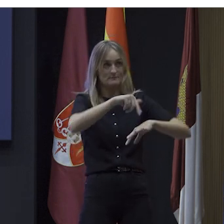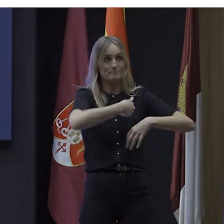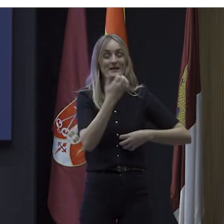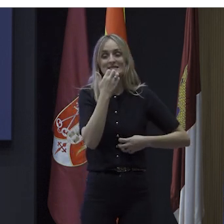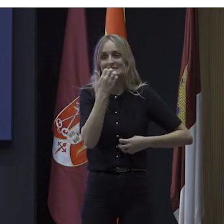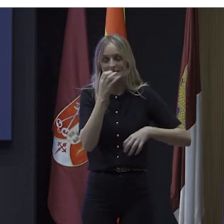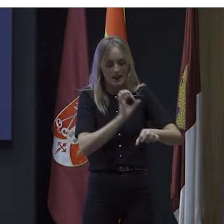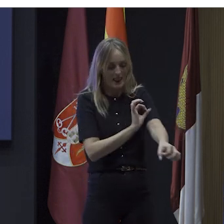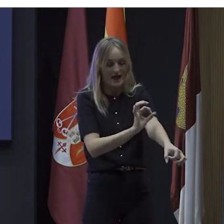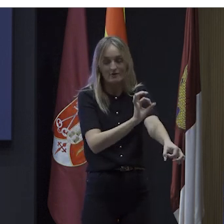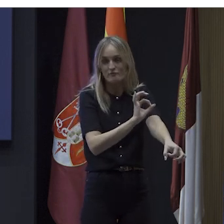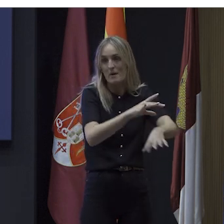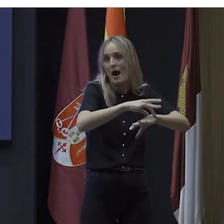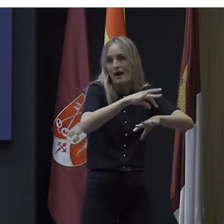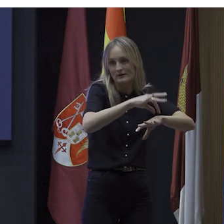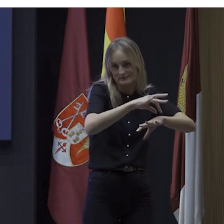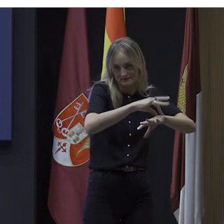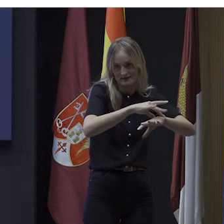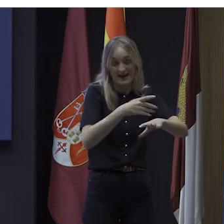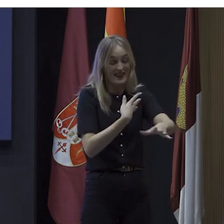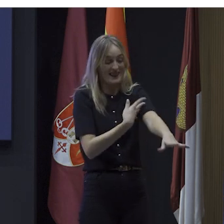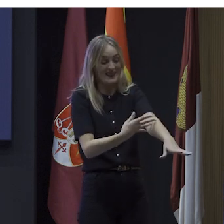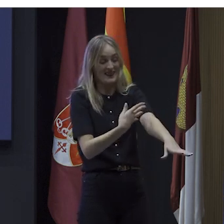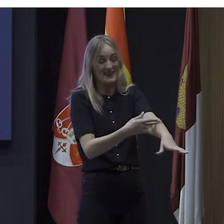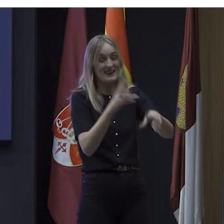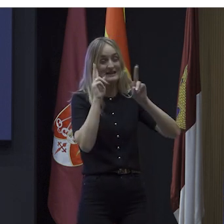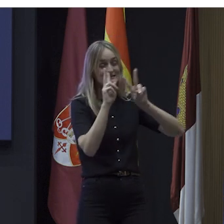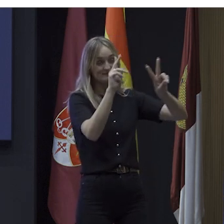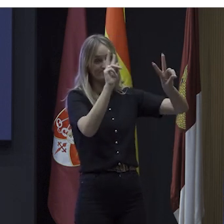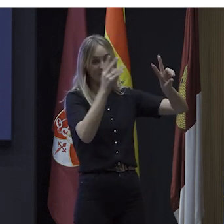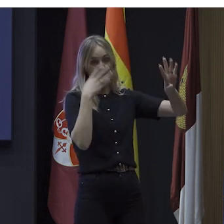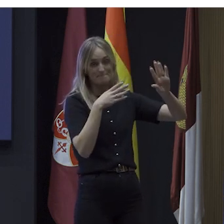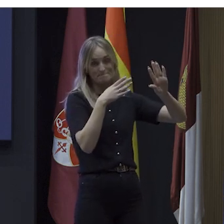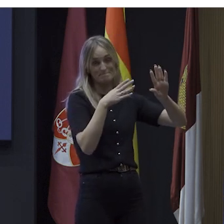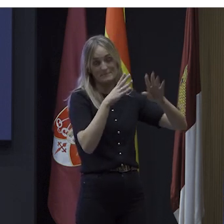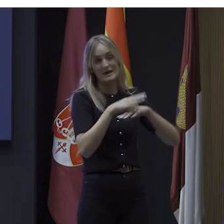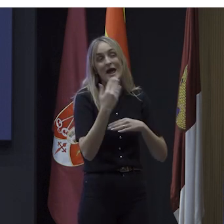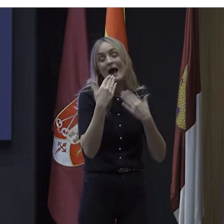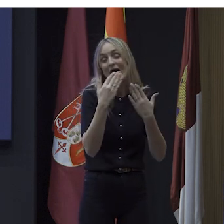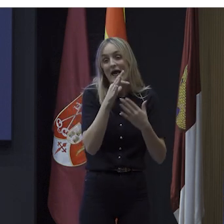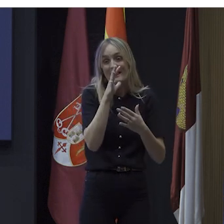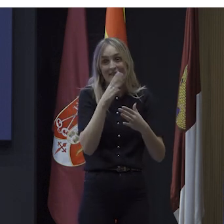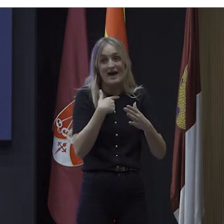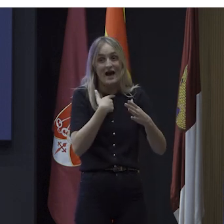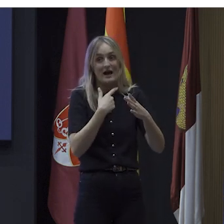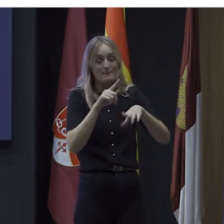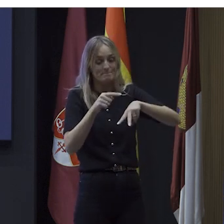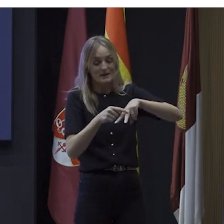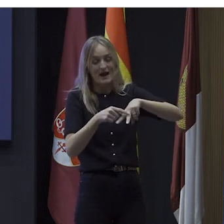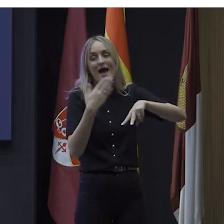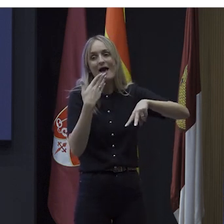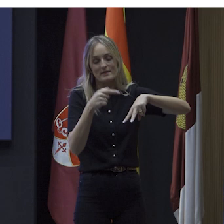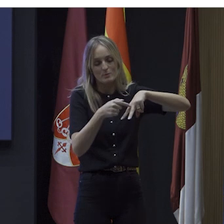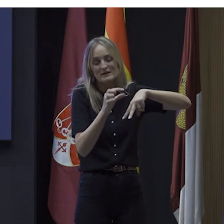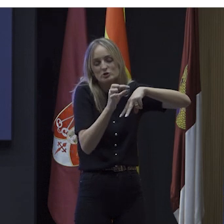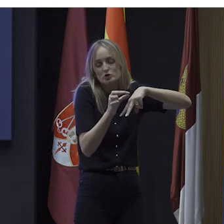enferma, donde está la oclusión, llevamos la sangre más allá, distalmente, gracias a este trocito de vena. Estas técnicas se